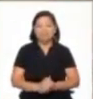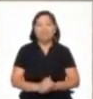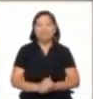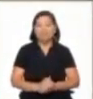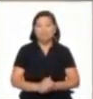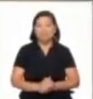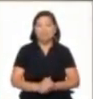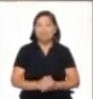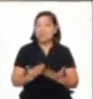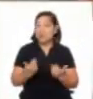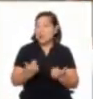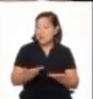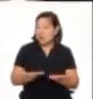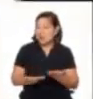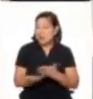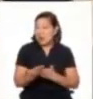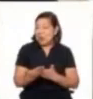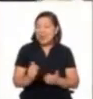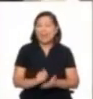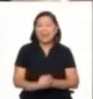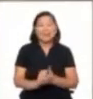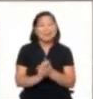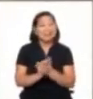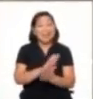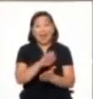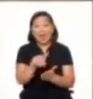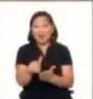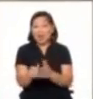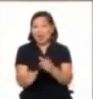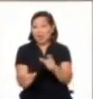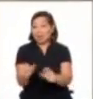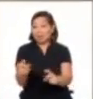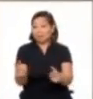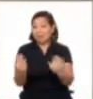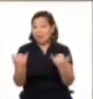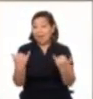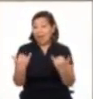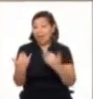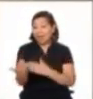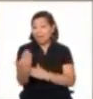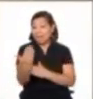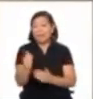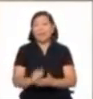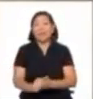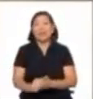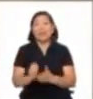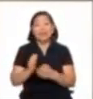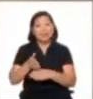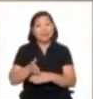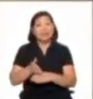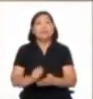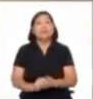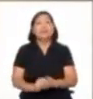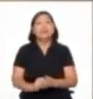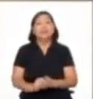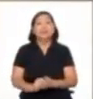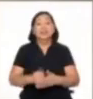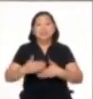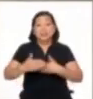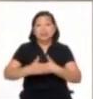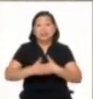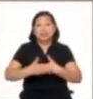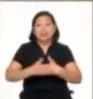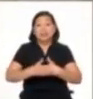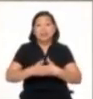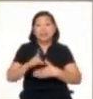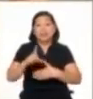Jennifer, Jorge, ¿qué tal? ¿Cómo están? Muy buenos días. Saludamos también a nuestros televidentes. A esta hora de la mañana hemos llegado hasta el límite de los distritos